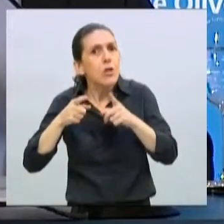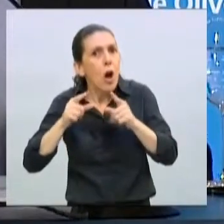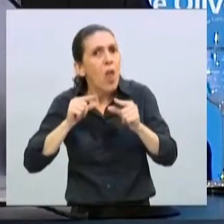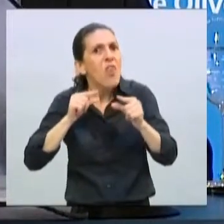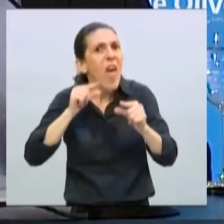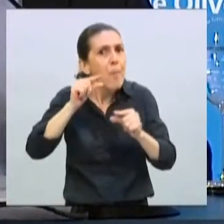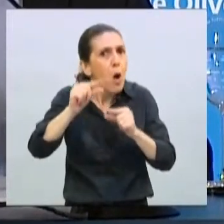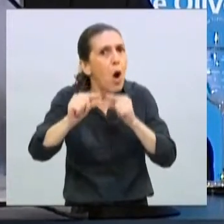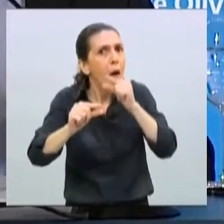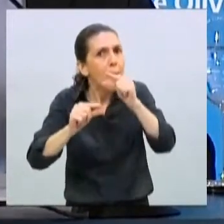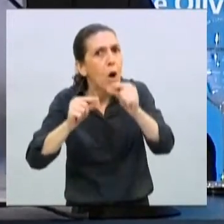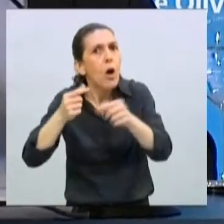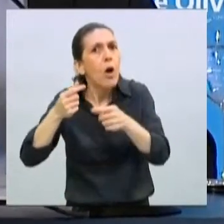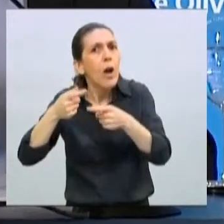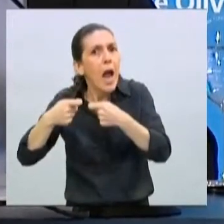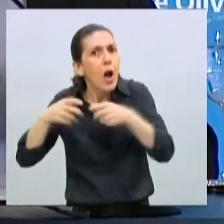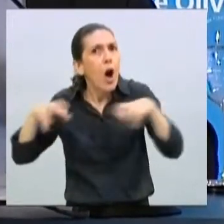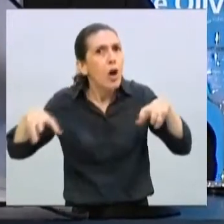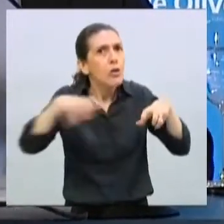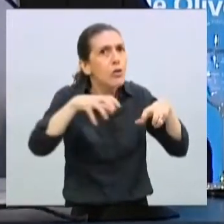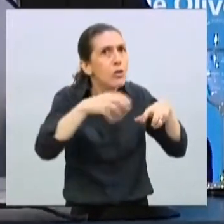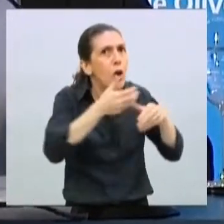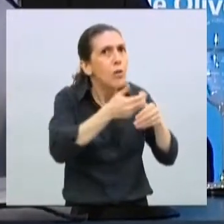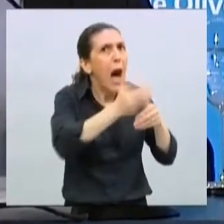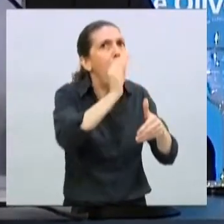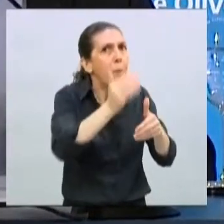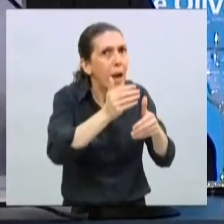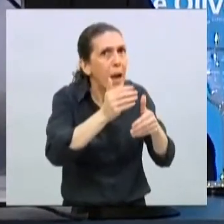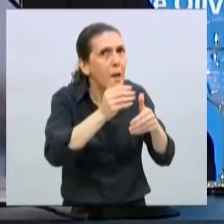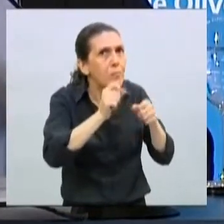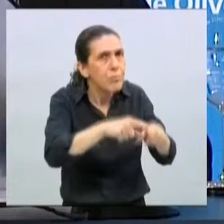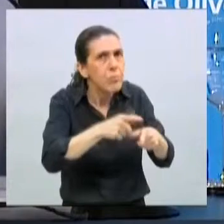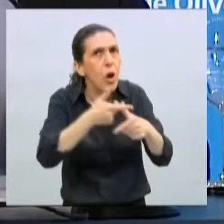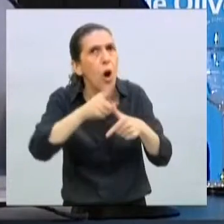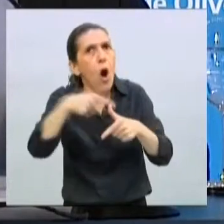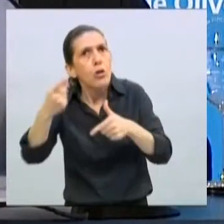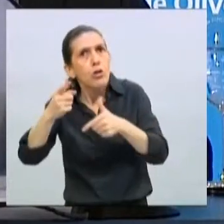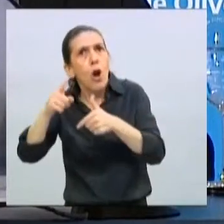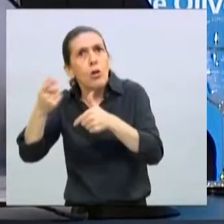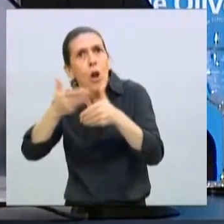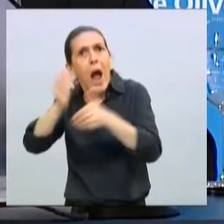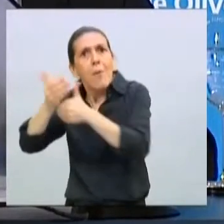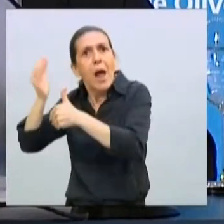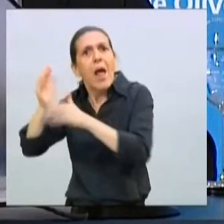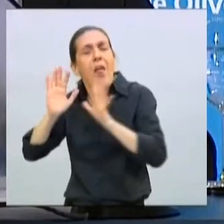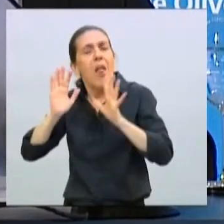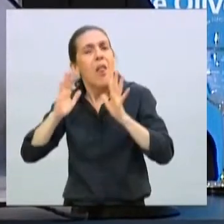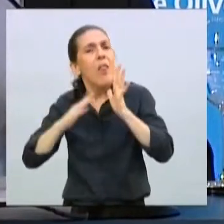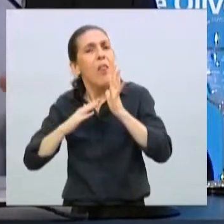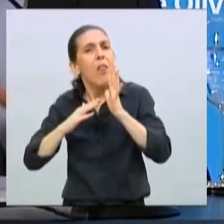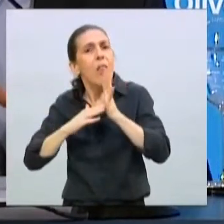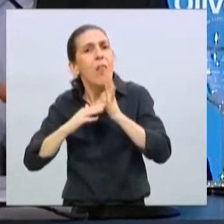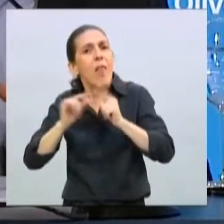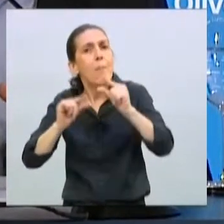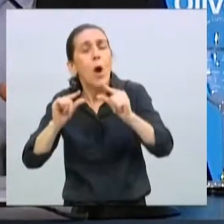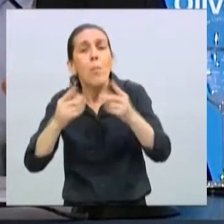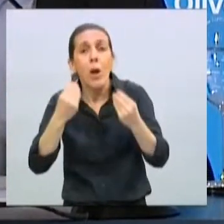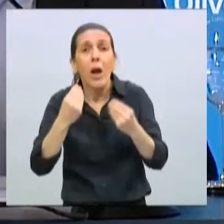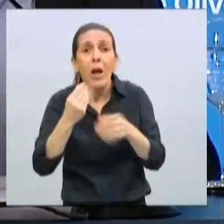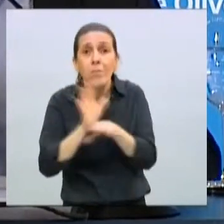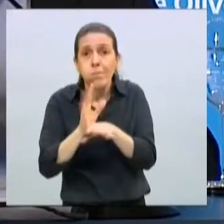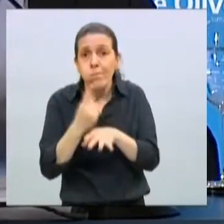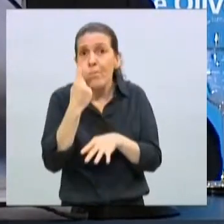manera gradual, de manera cuidadosa, siempre con la posibilidad, porque un error se paga en